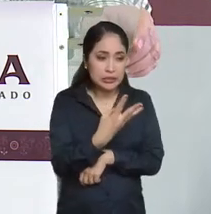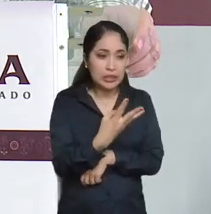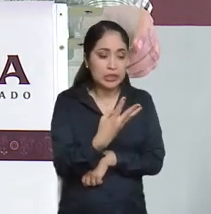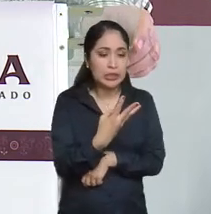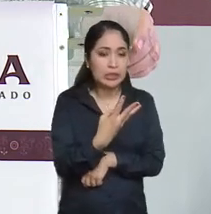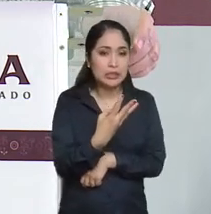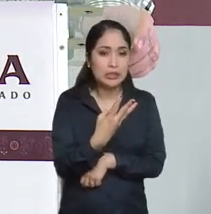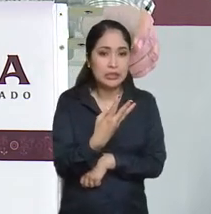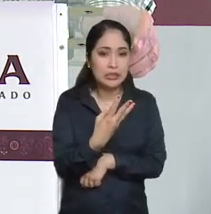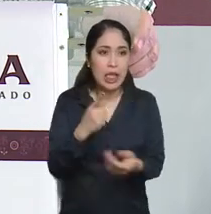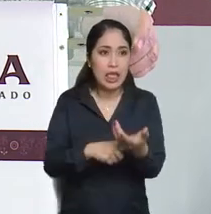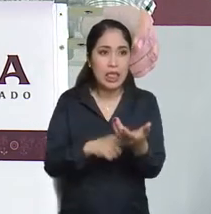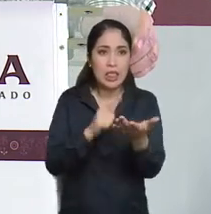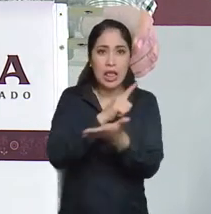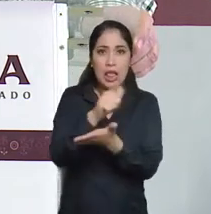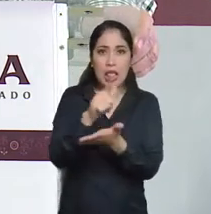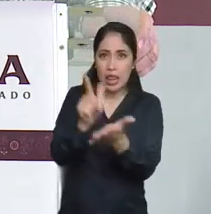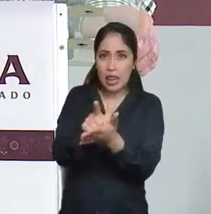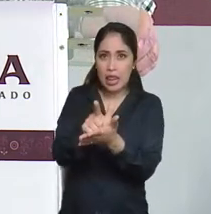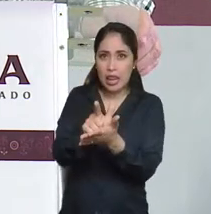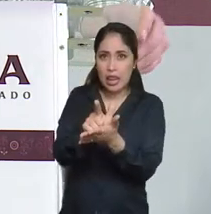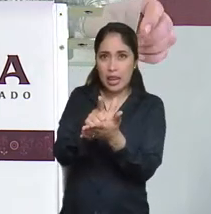reformas que se hicieron a la ley